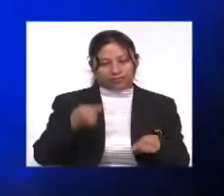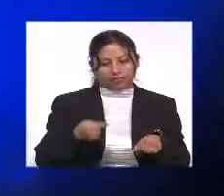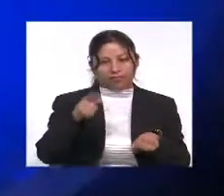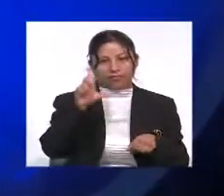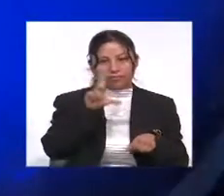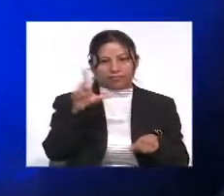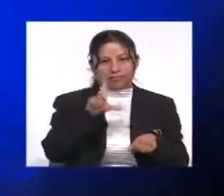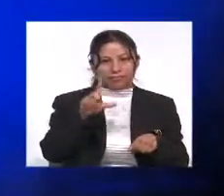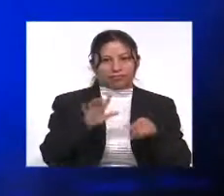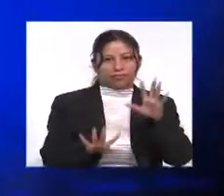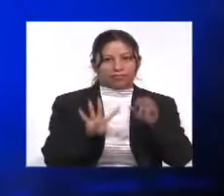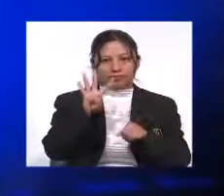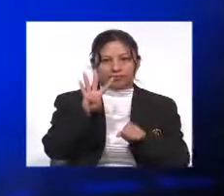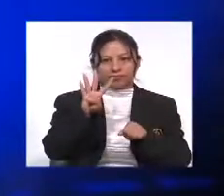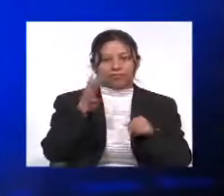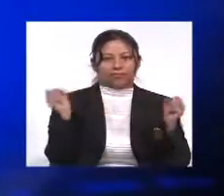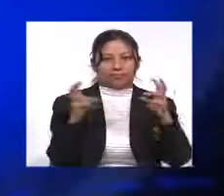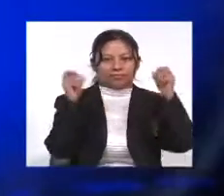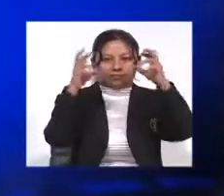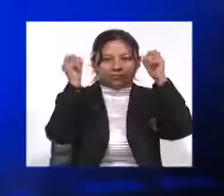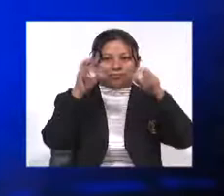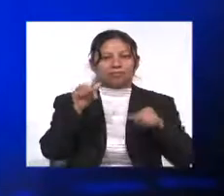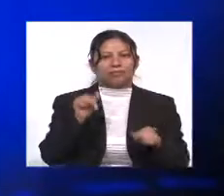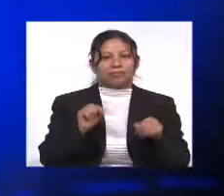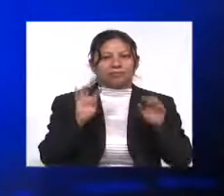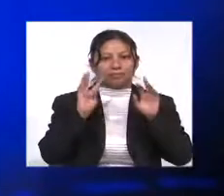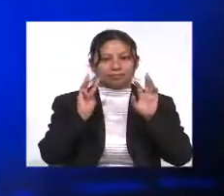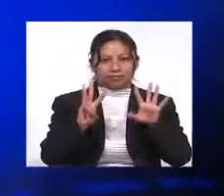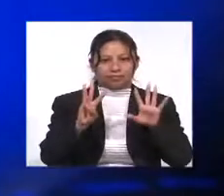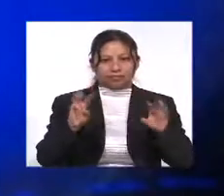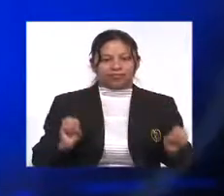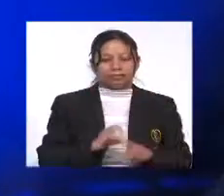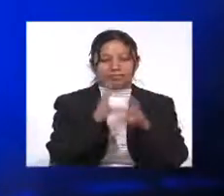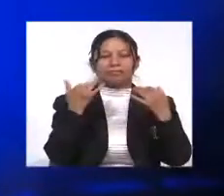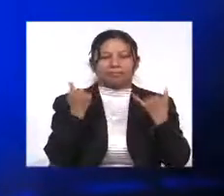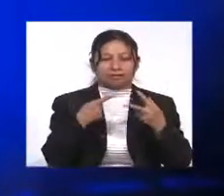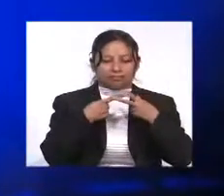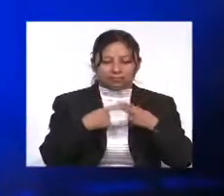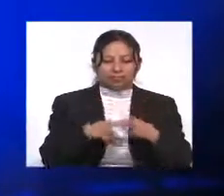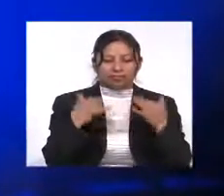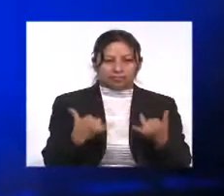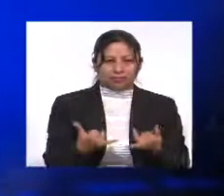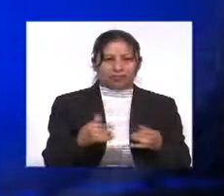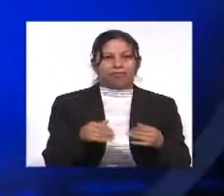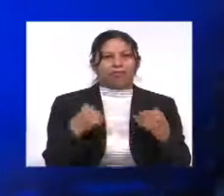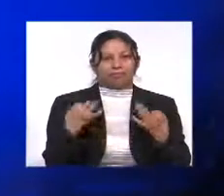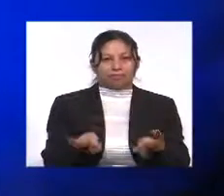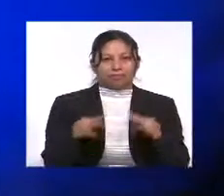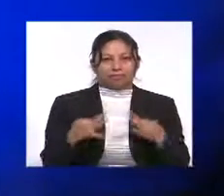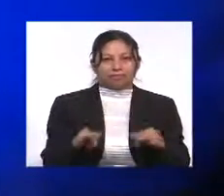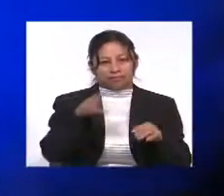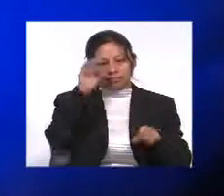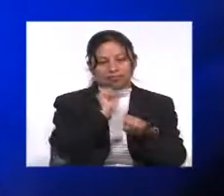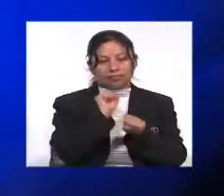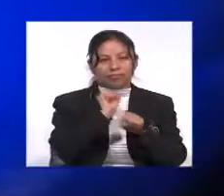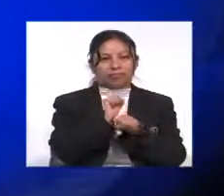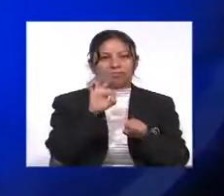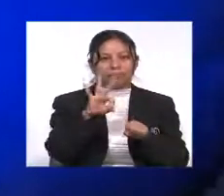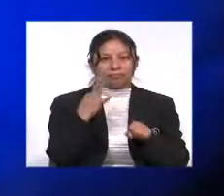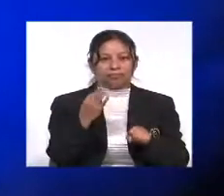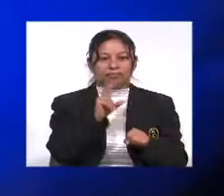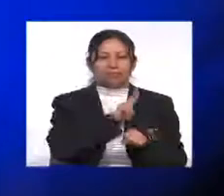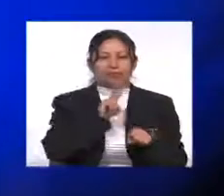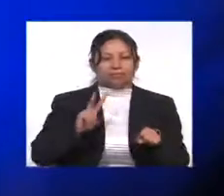este lunes 14 de diciembre. En este caso, a las 8 de la mañana ya dio inicio una de ellas y se trata de la reunión de trabajo del